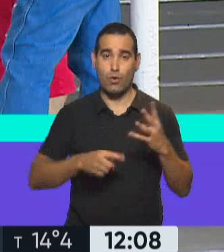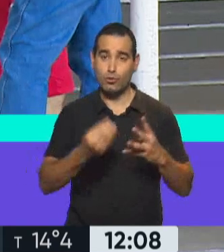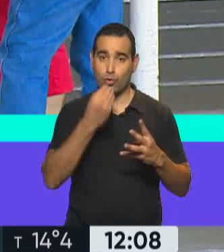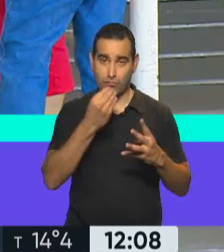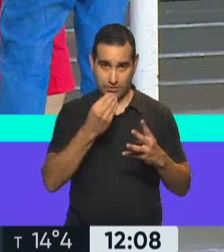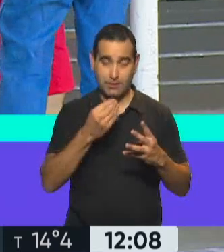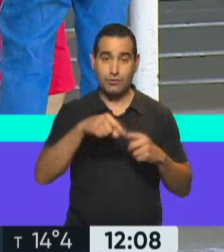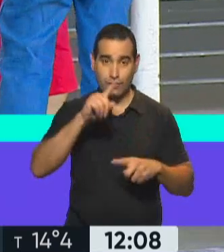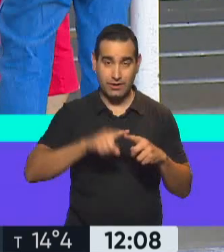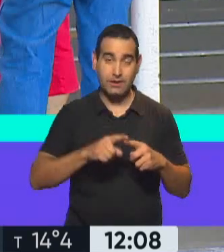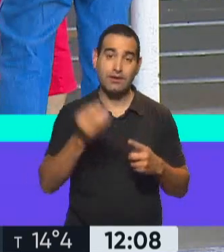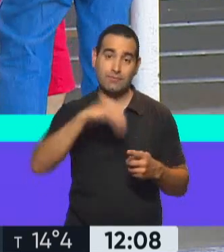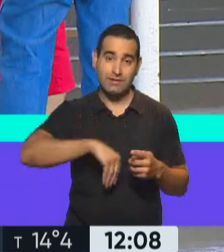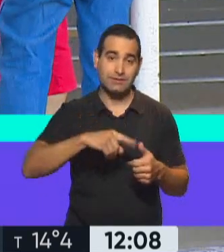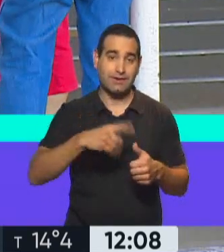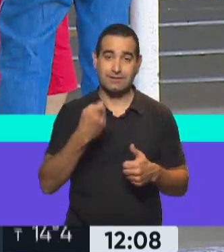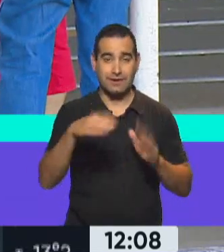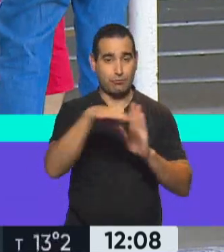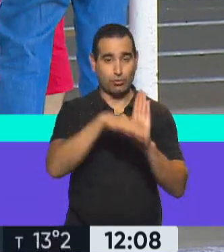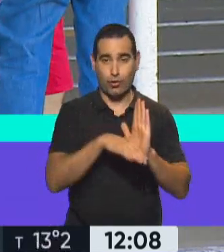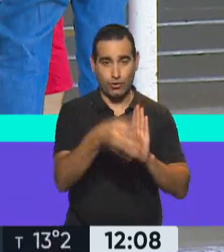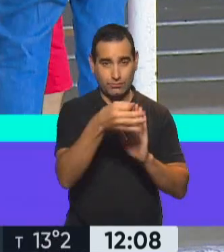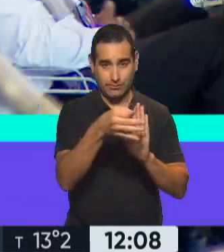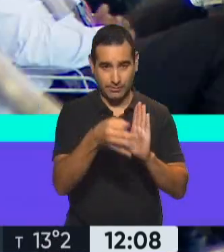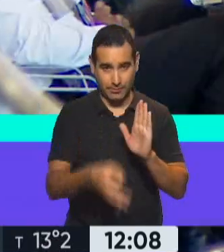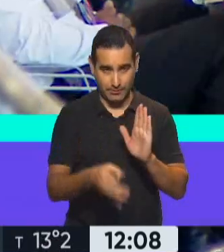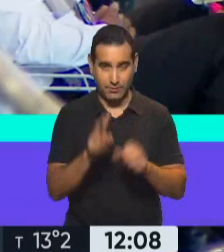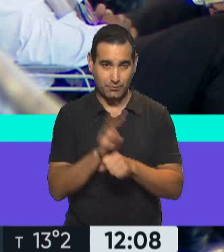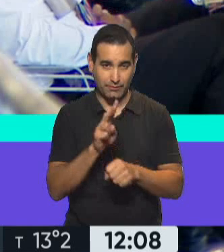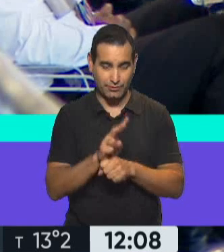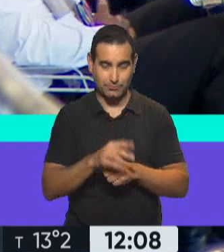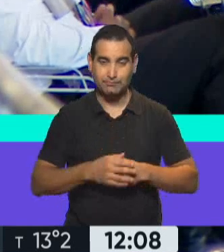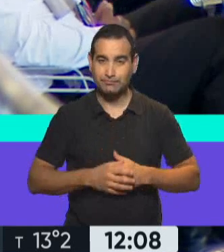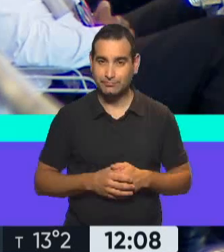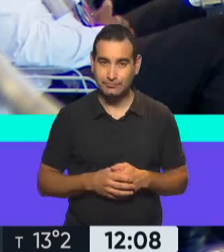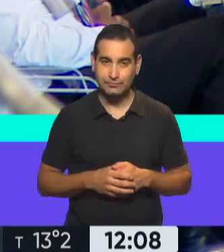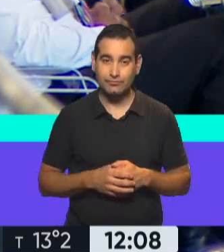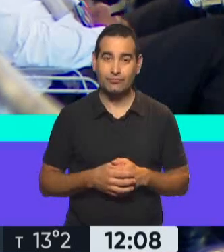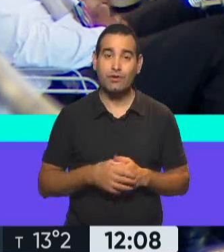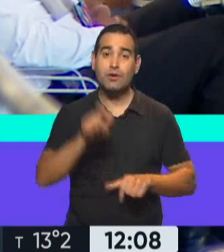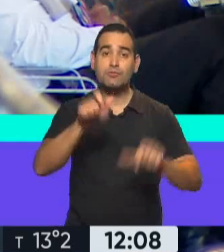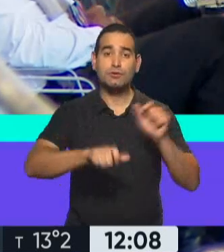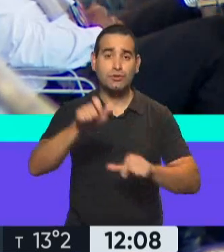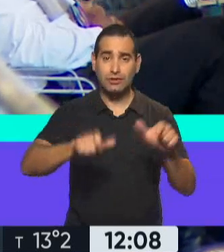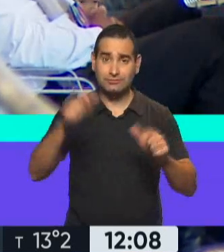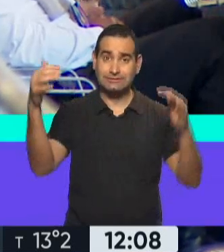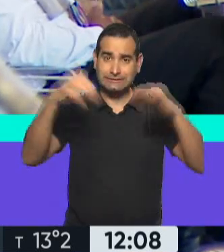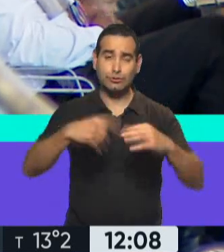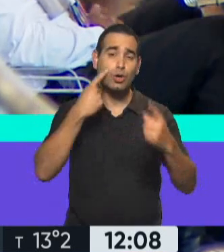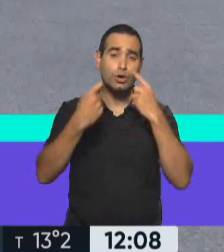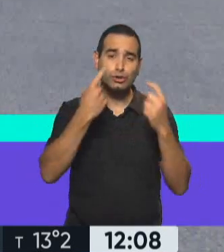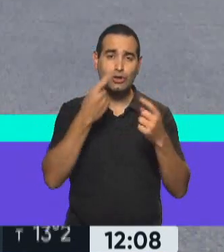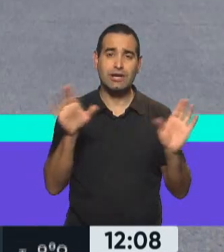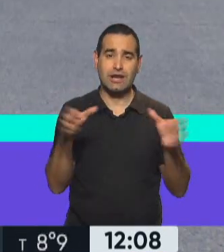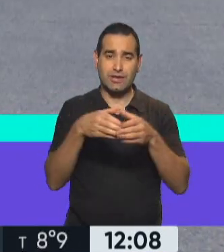diarias y cumplir estrictamente con los protocolos de prevención y cuidados. El seguimiento de las personas se hará con equipos de